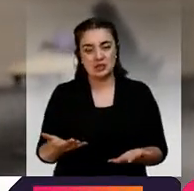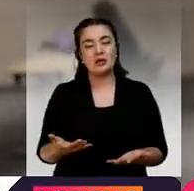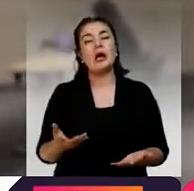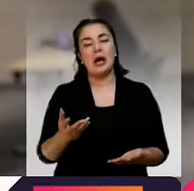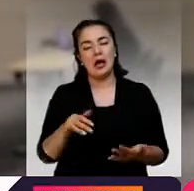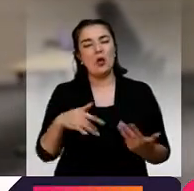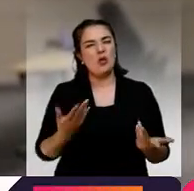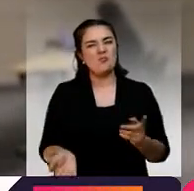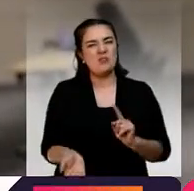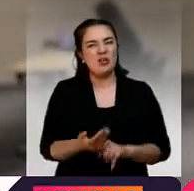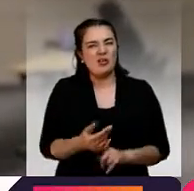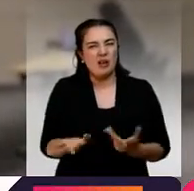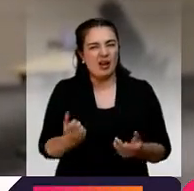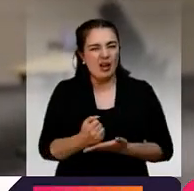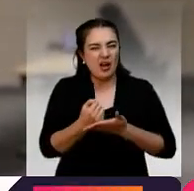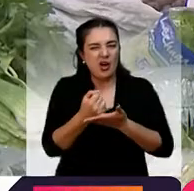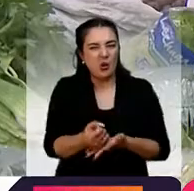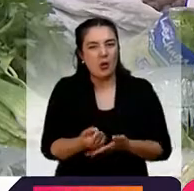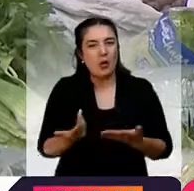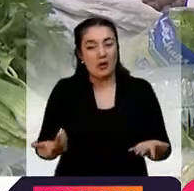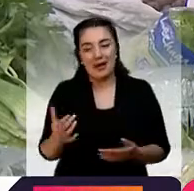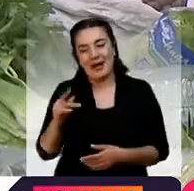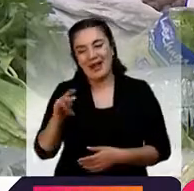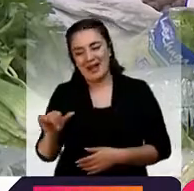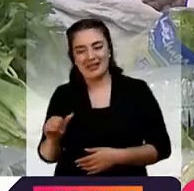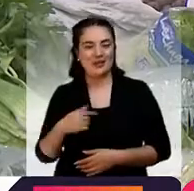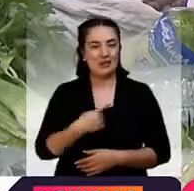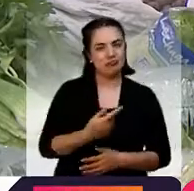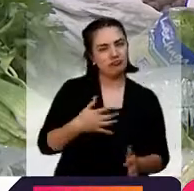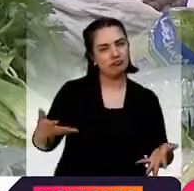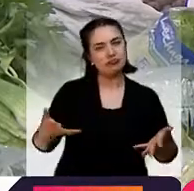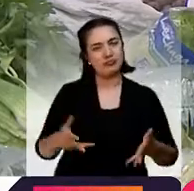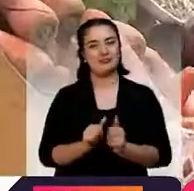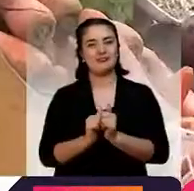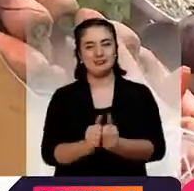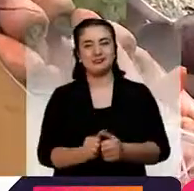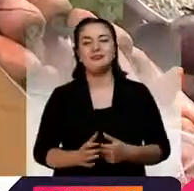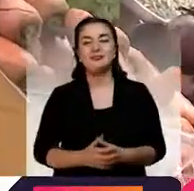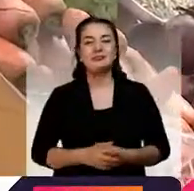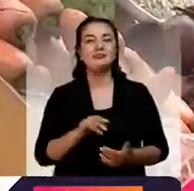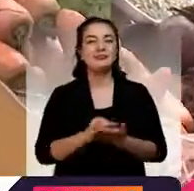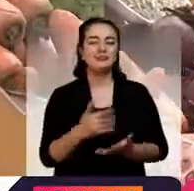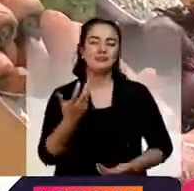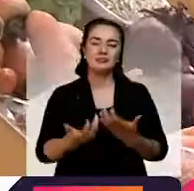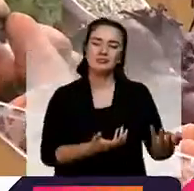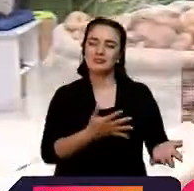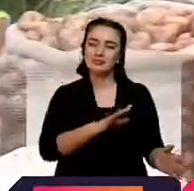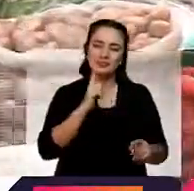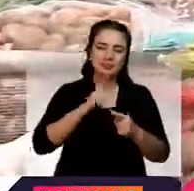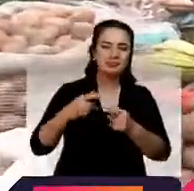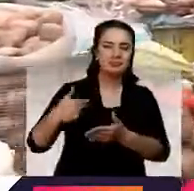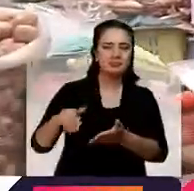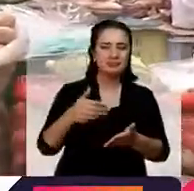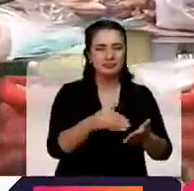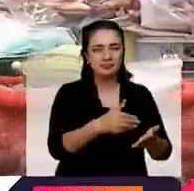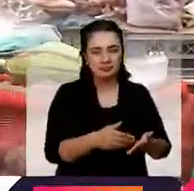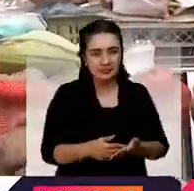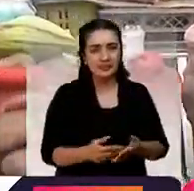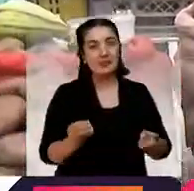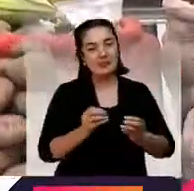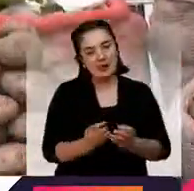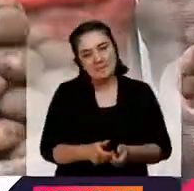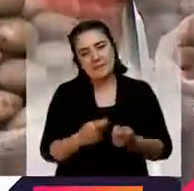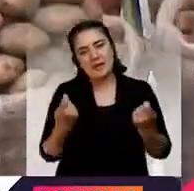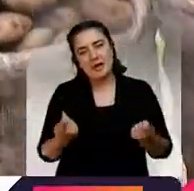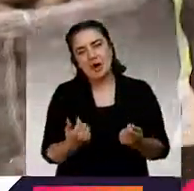encontrar un acompañamiento tanto de la ANDI como del Ministerio. El gremio que vincula al sector gastronómico, además de aumentar los compradores, se pueden generar nuevas